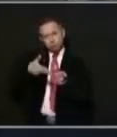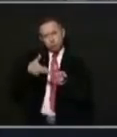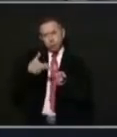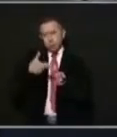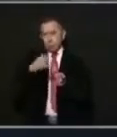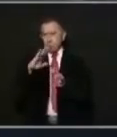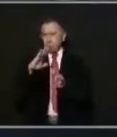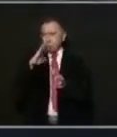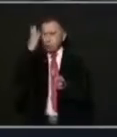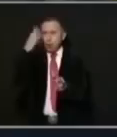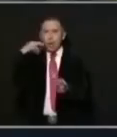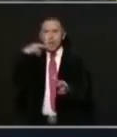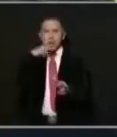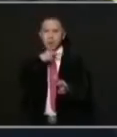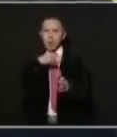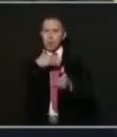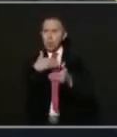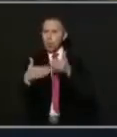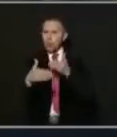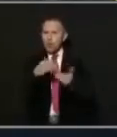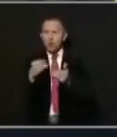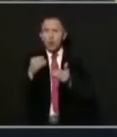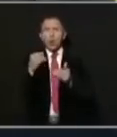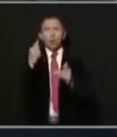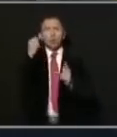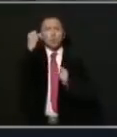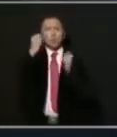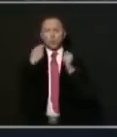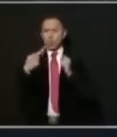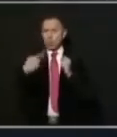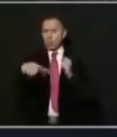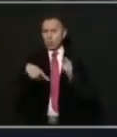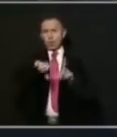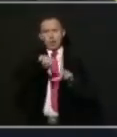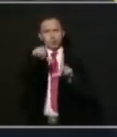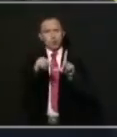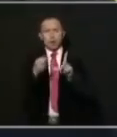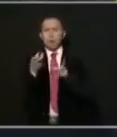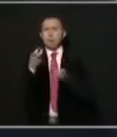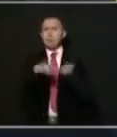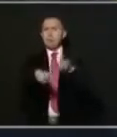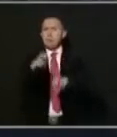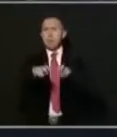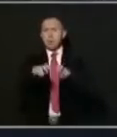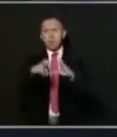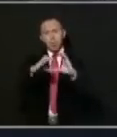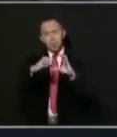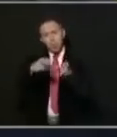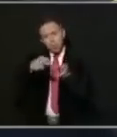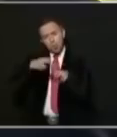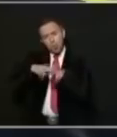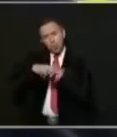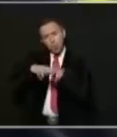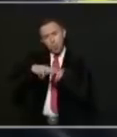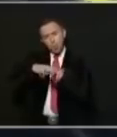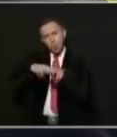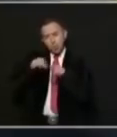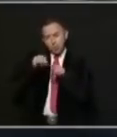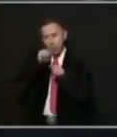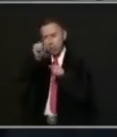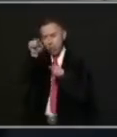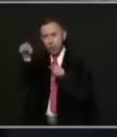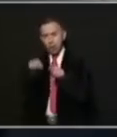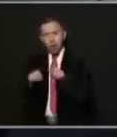a turistas y a pasajeros nacionales. También va a haber un tren de carga que